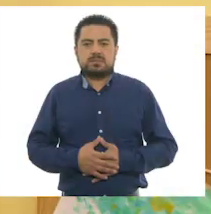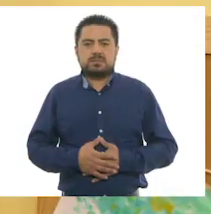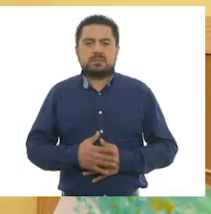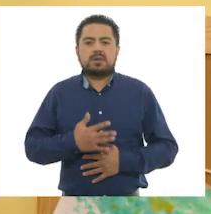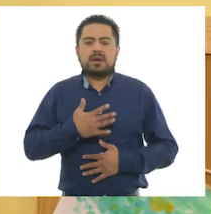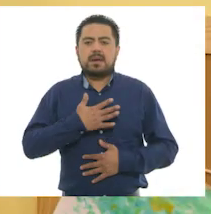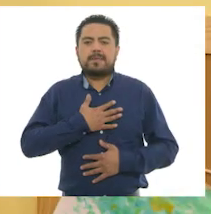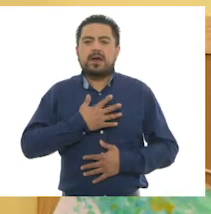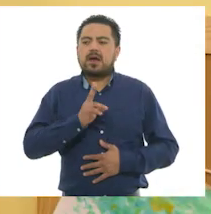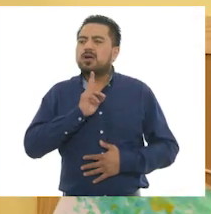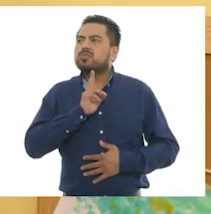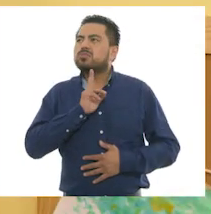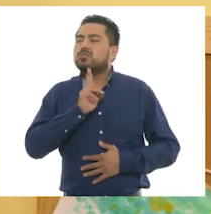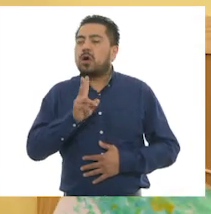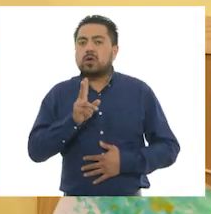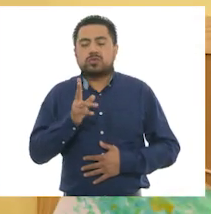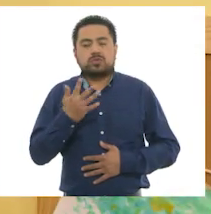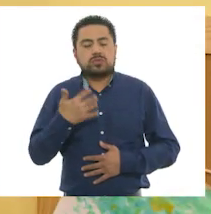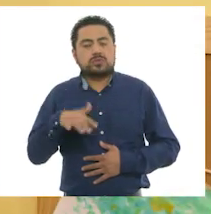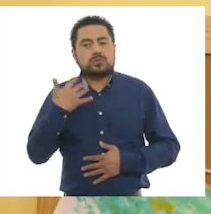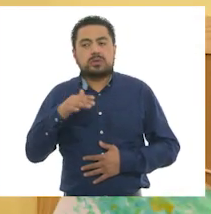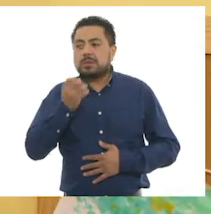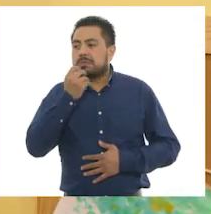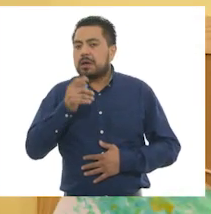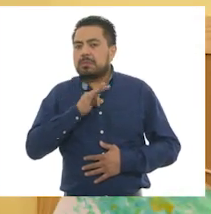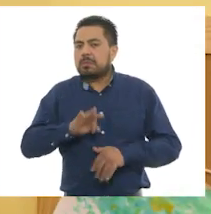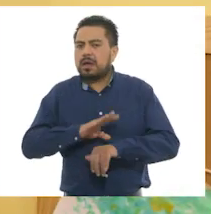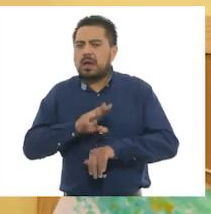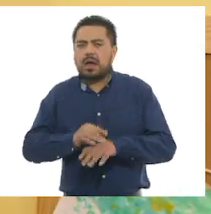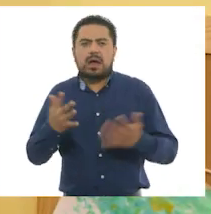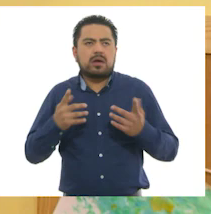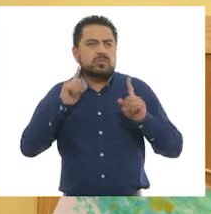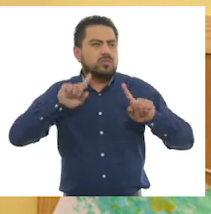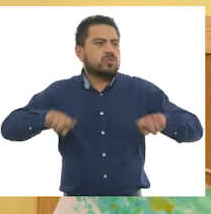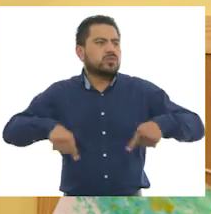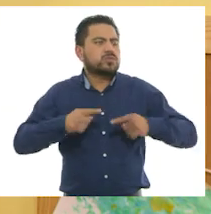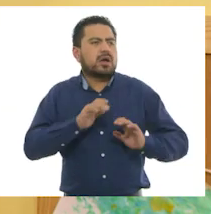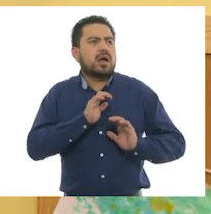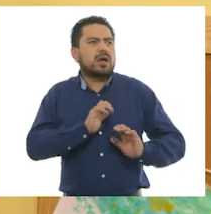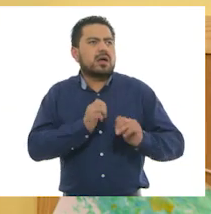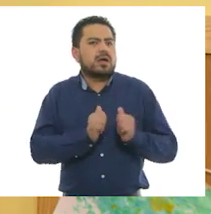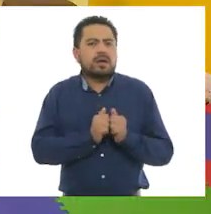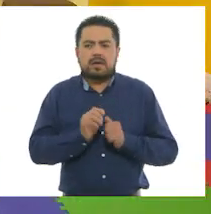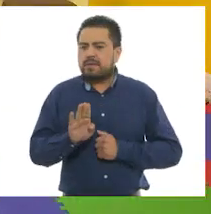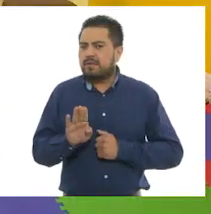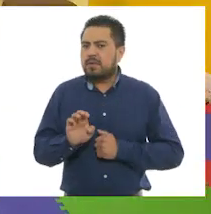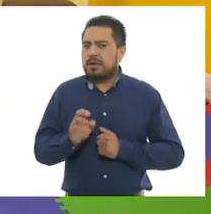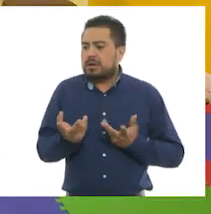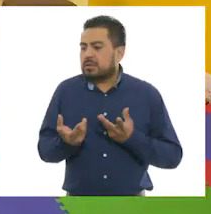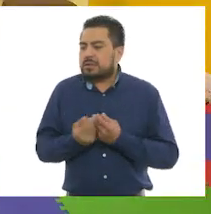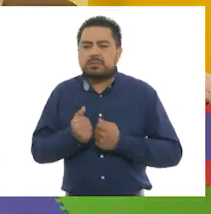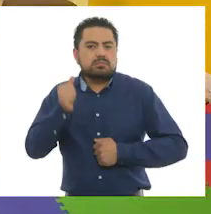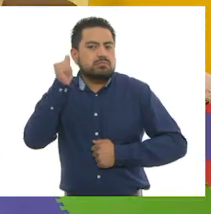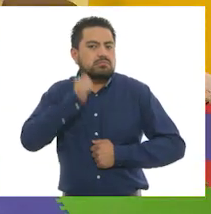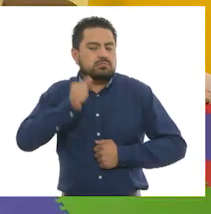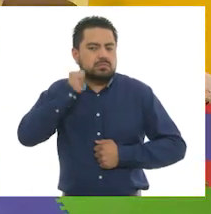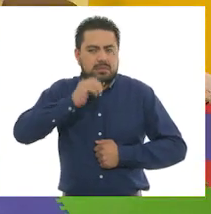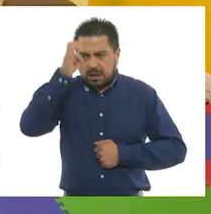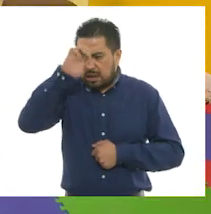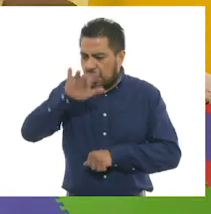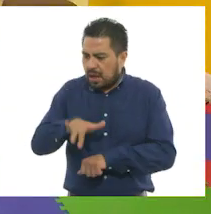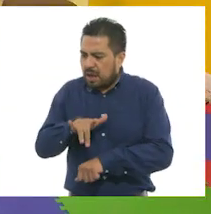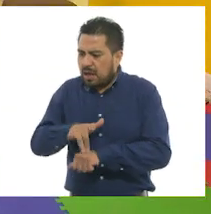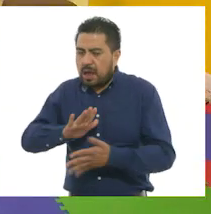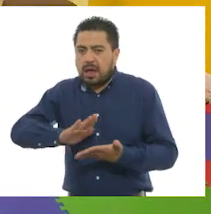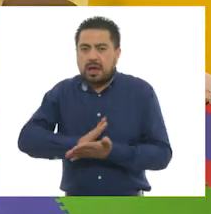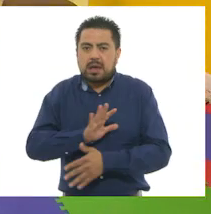Nuestra voz es una herramienta maravillosa que nos permite hacer música y cantar con las niñas y los niños. Siempre será una experiencia que,